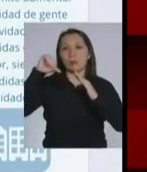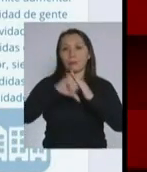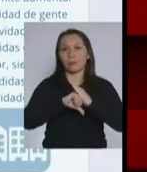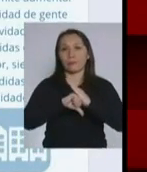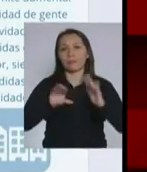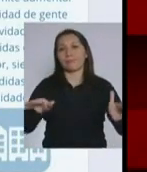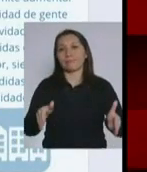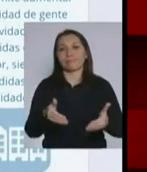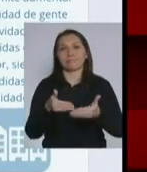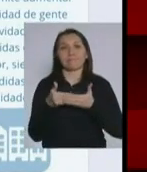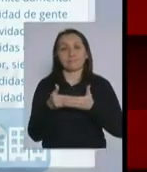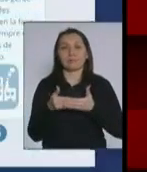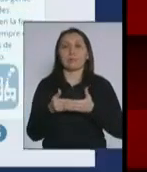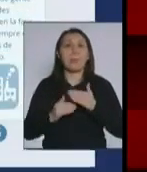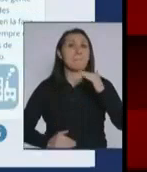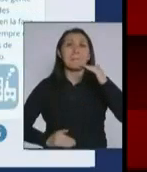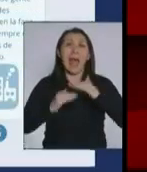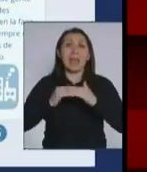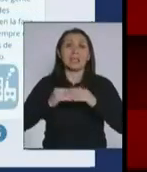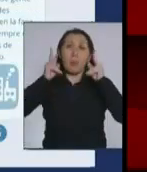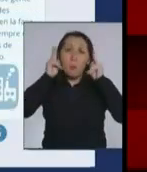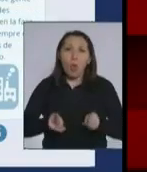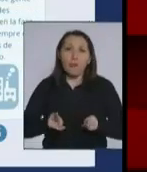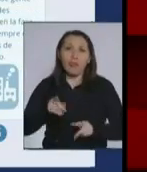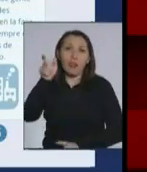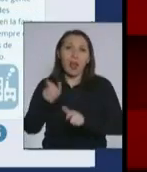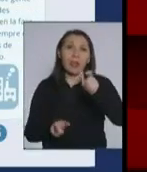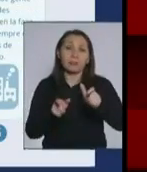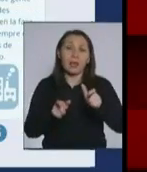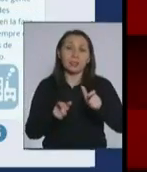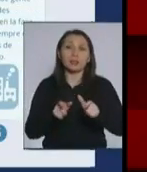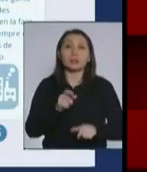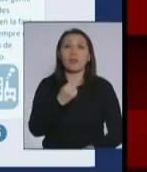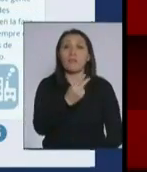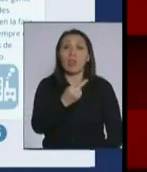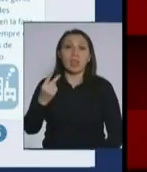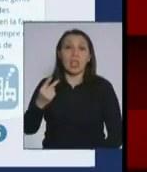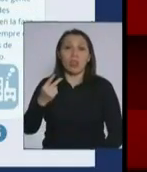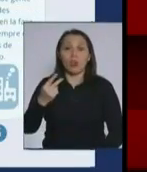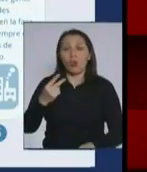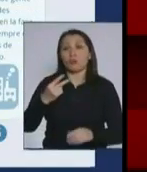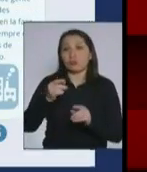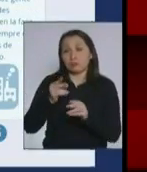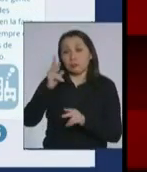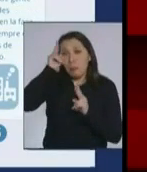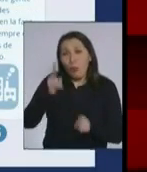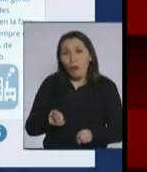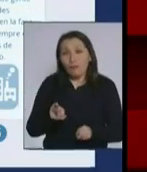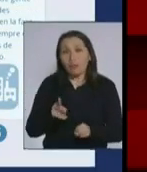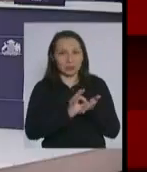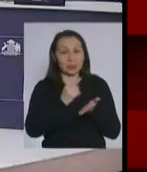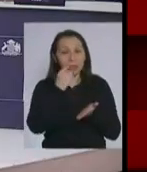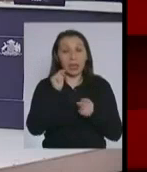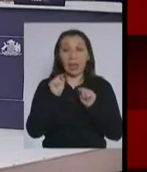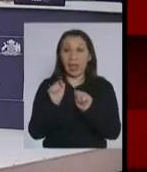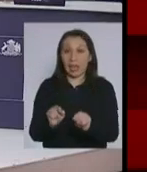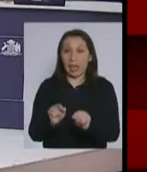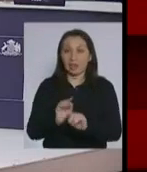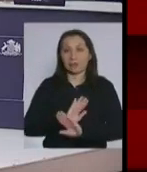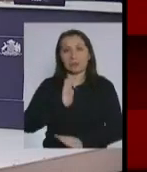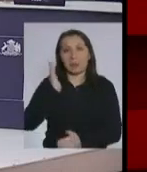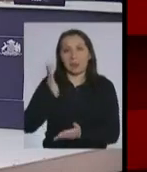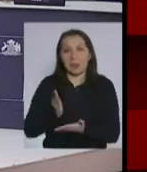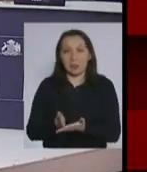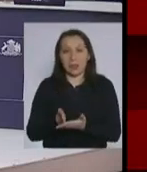campaña, porque ella a mí me conmovió cuando adoptó a esos niños del Sename, y yo, a mí me mueven por los sentimientos, de repente cuando la he visto decir